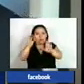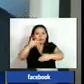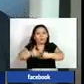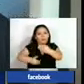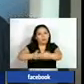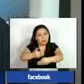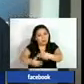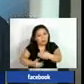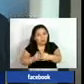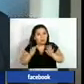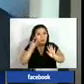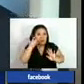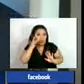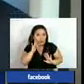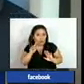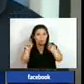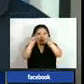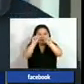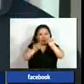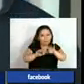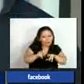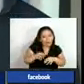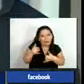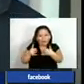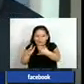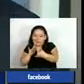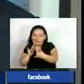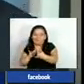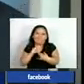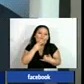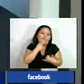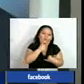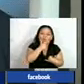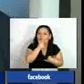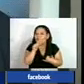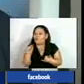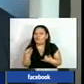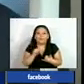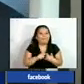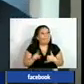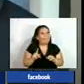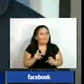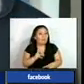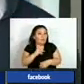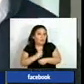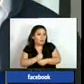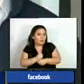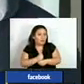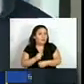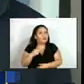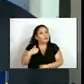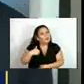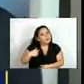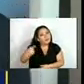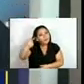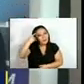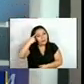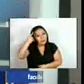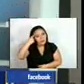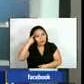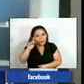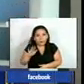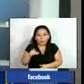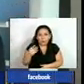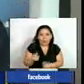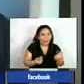si hay una votación electrónica, creo que eso dejaría bastantes dudas en varios sectores del país. Entonces, yo esperaría que por lo menos donde no haya